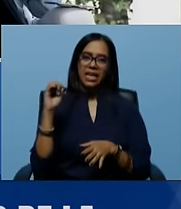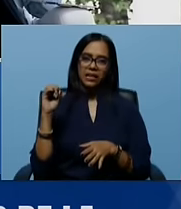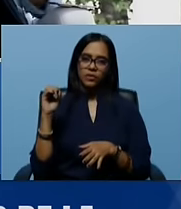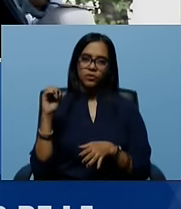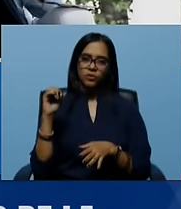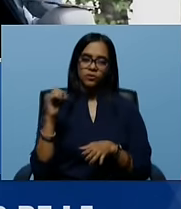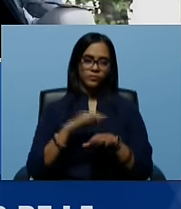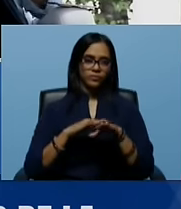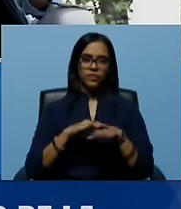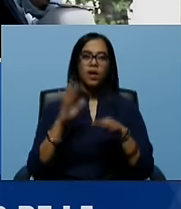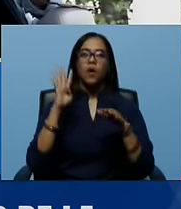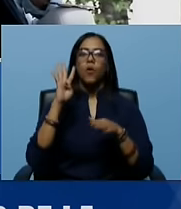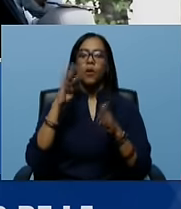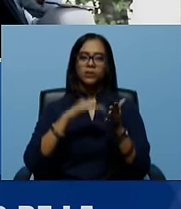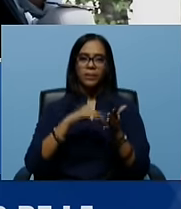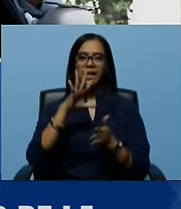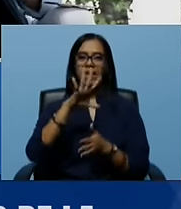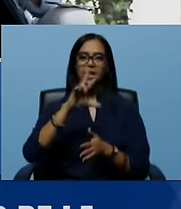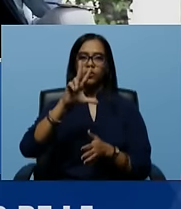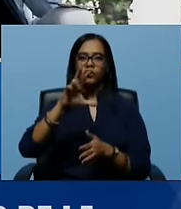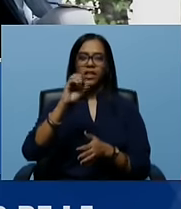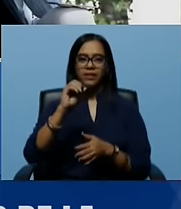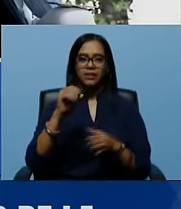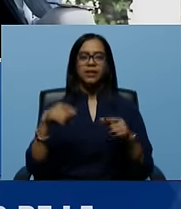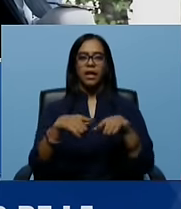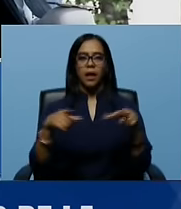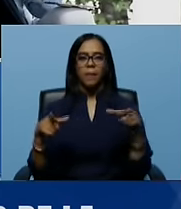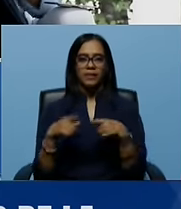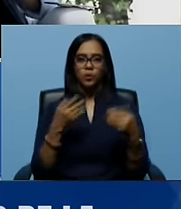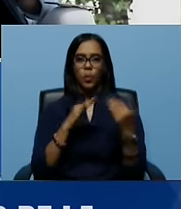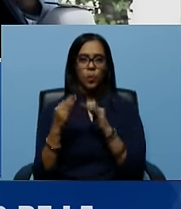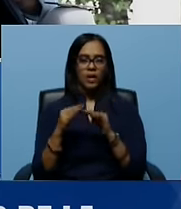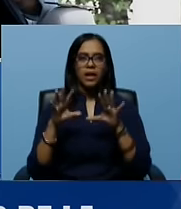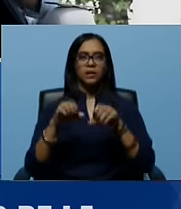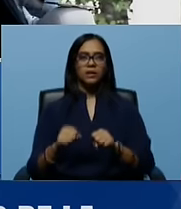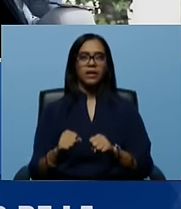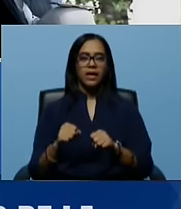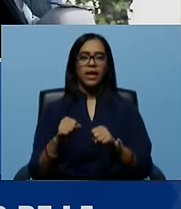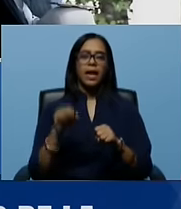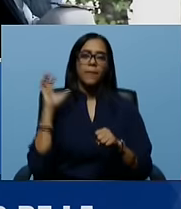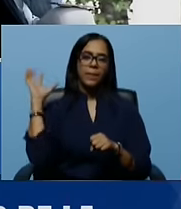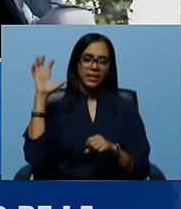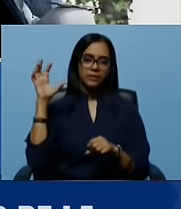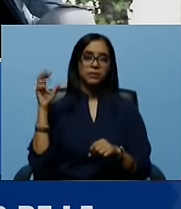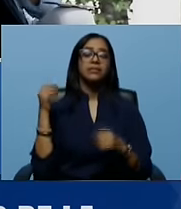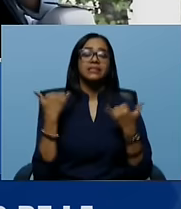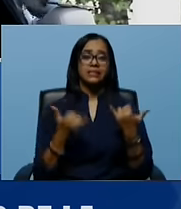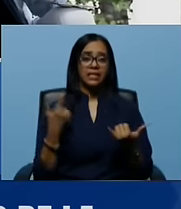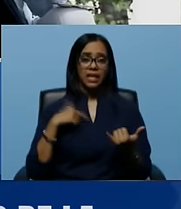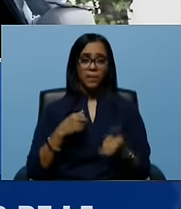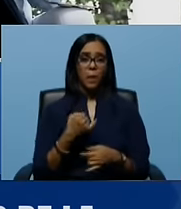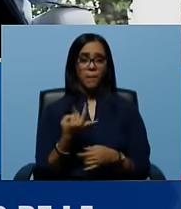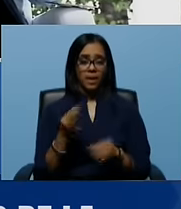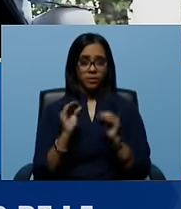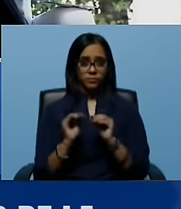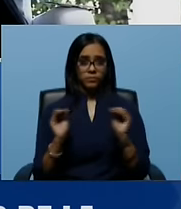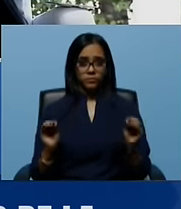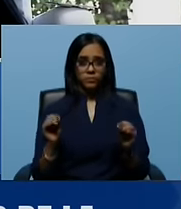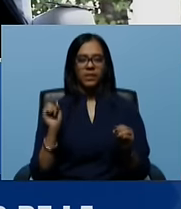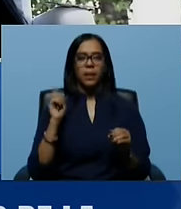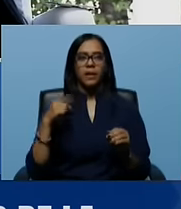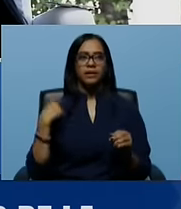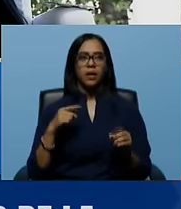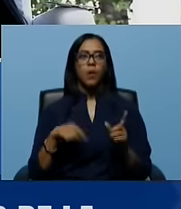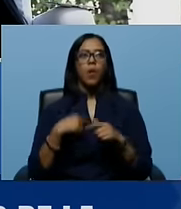4.530 circuitos comunales que están establecidos en el país. Ya tenemos un conjunto de anuncios. Y también tenemos otra